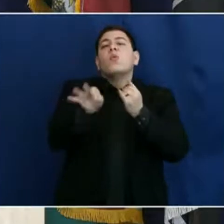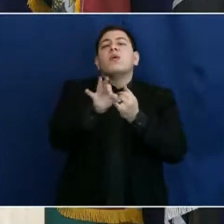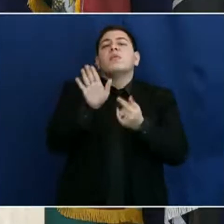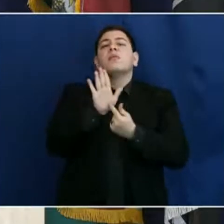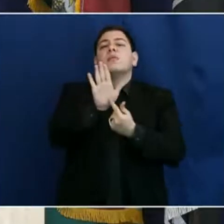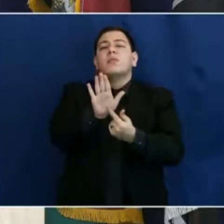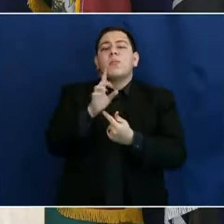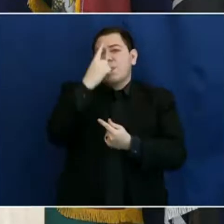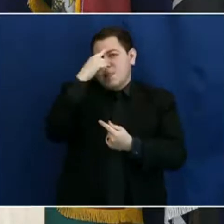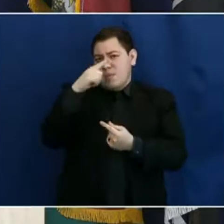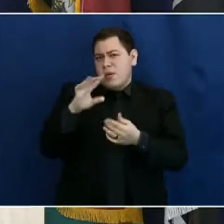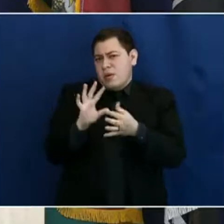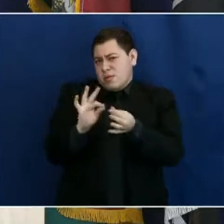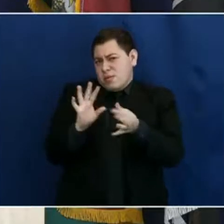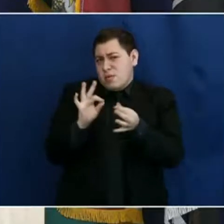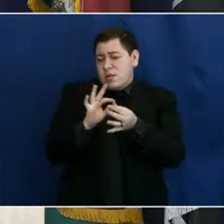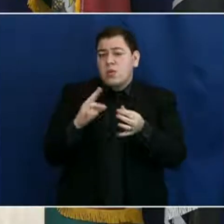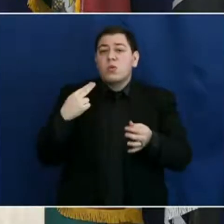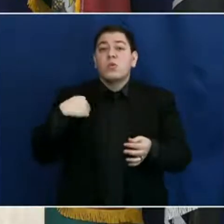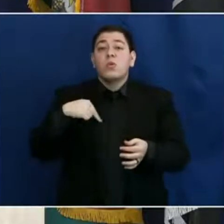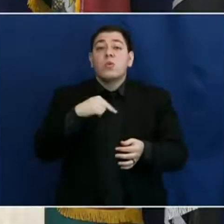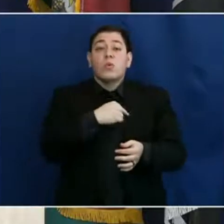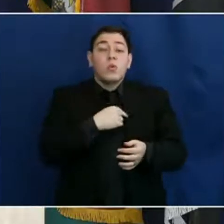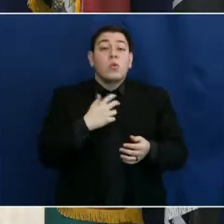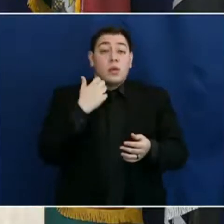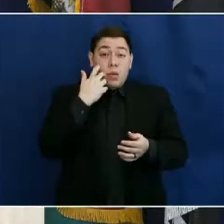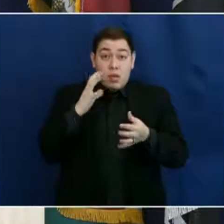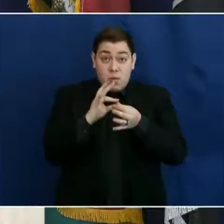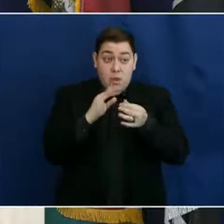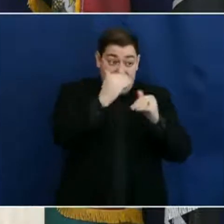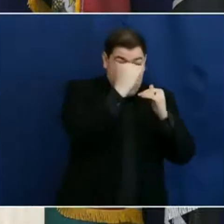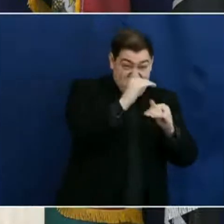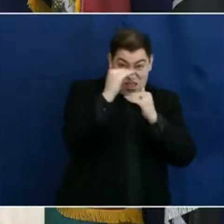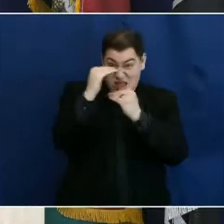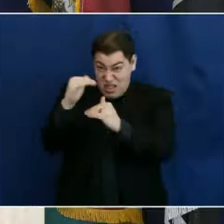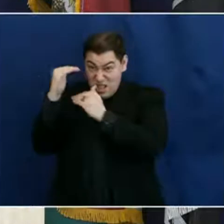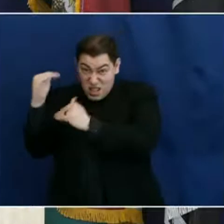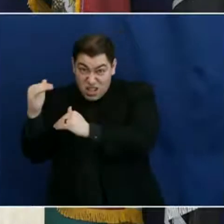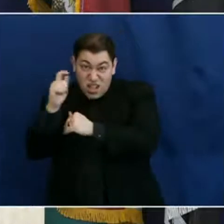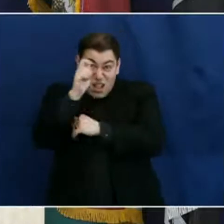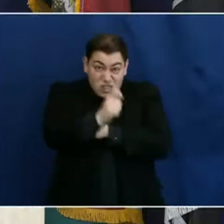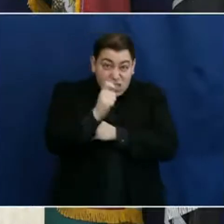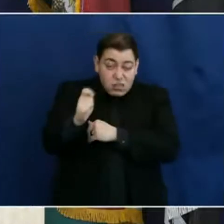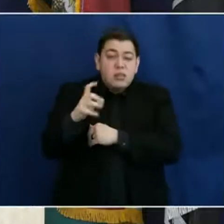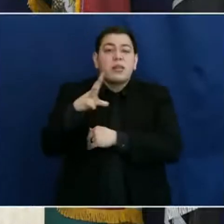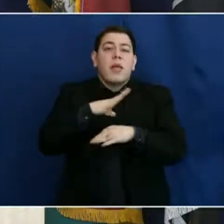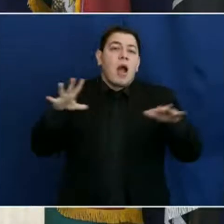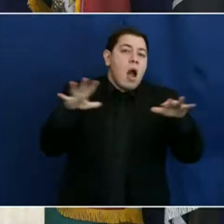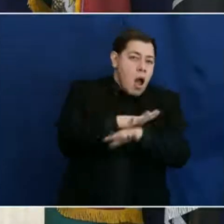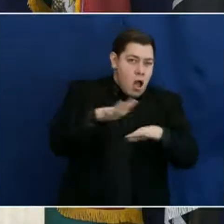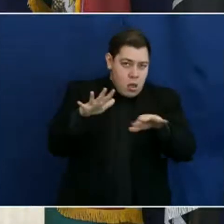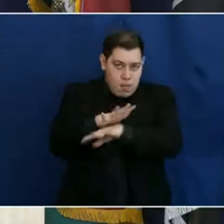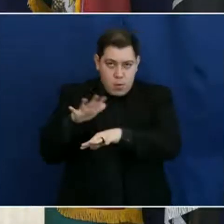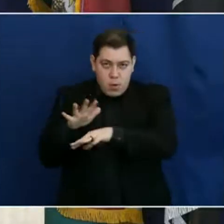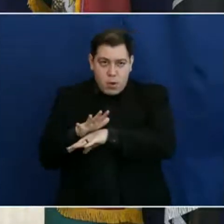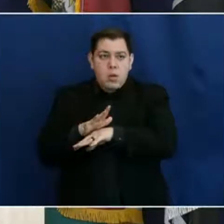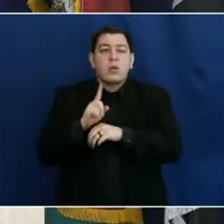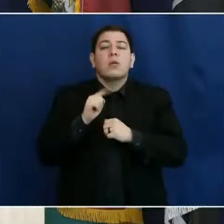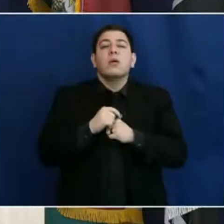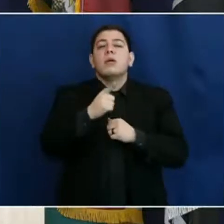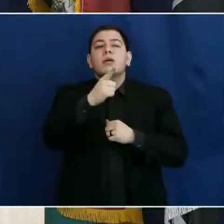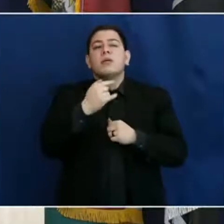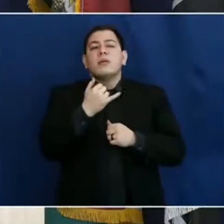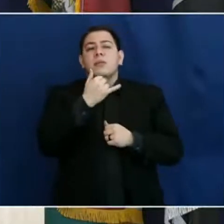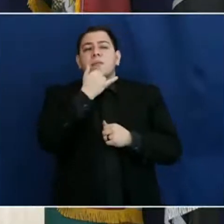información en donde demuestra en dónde están las restricciones. Aquí les muestro varios de los cambios que se esperan. Can you show the slide